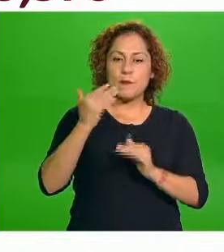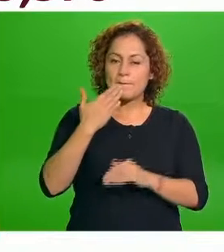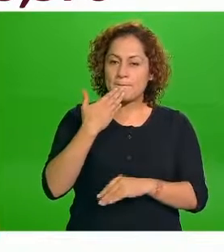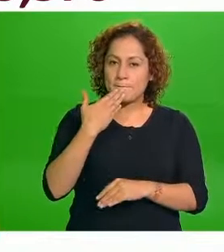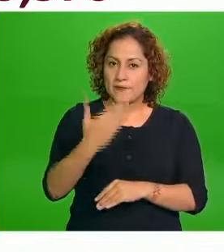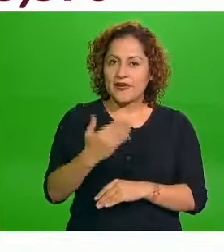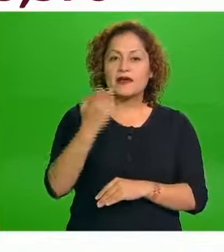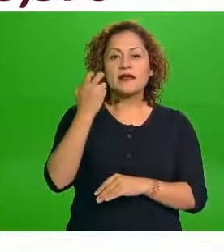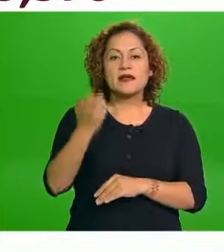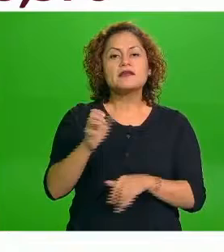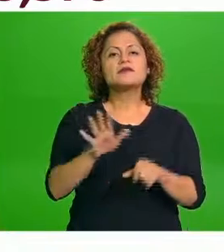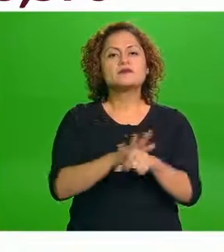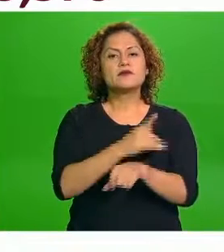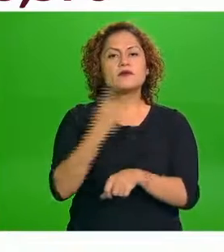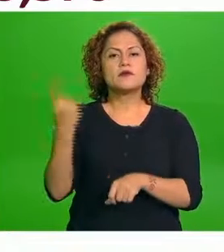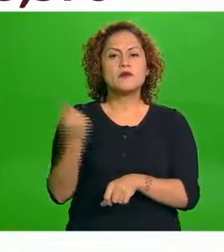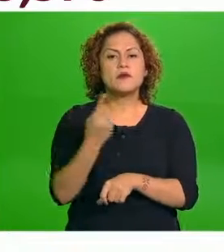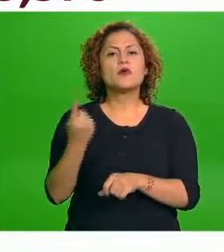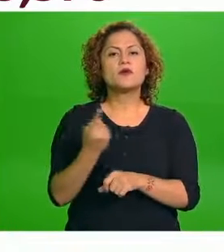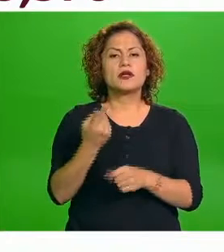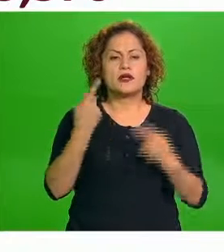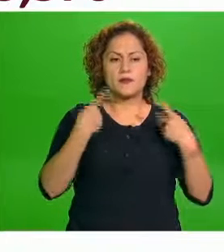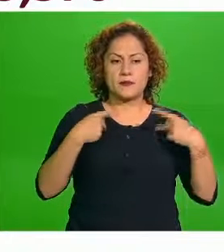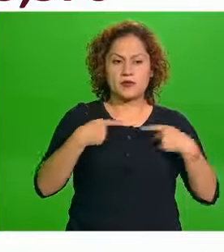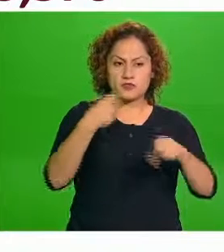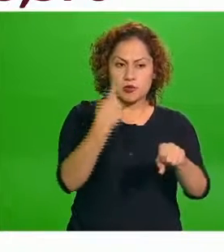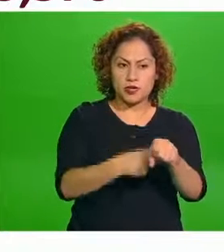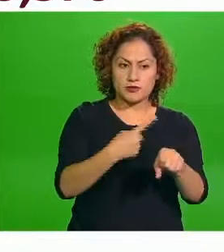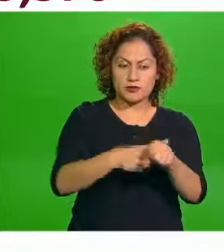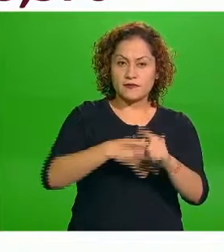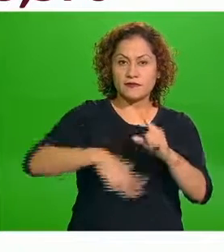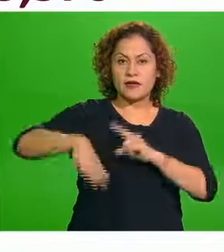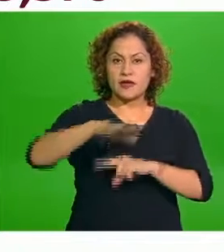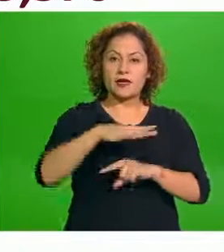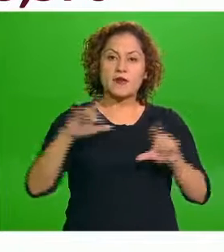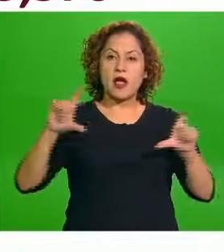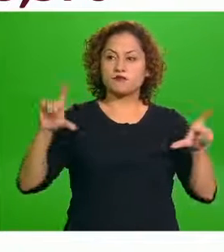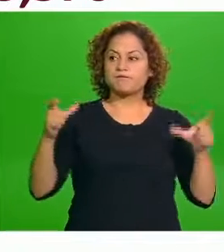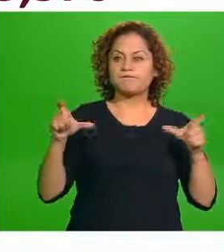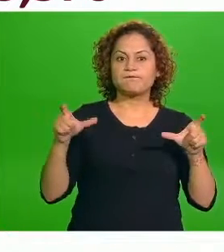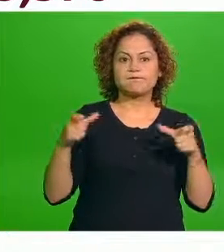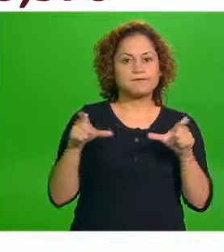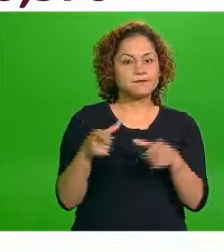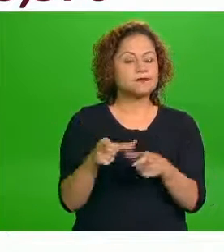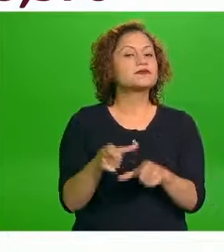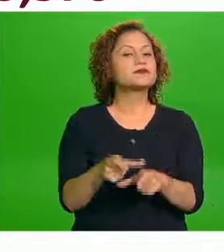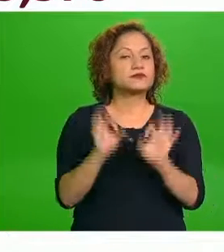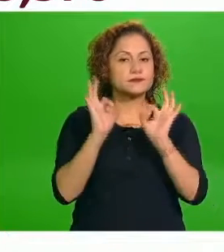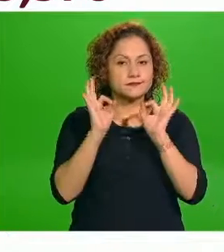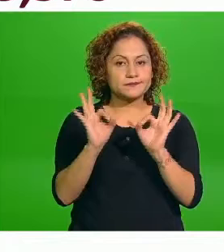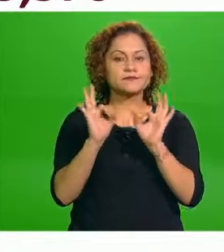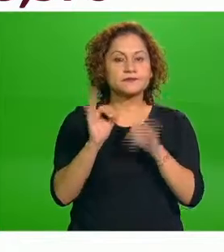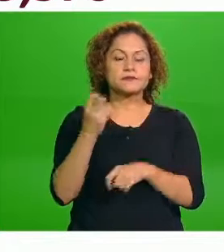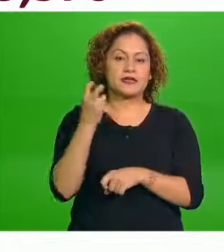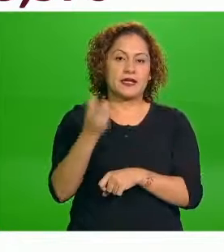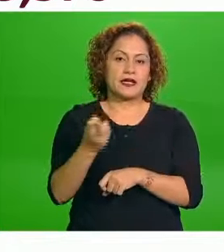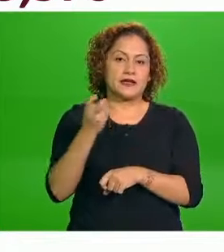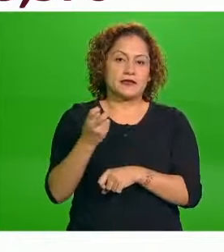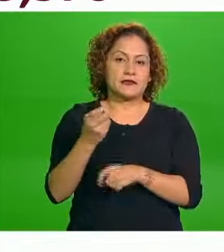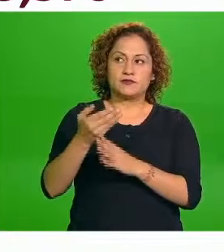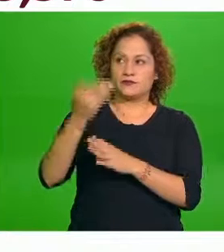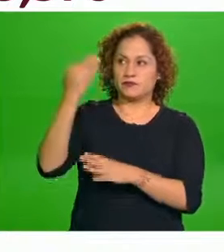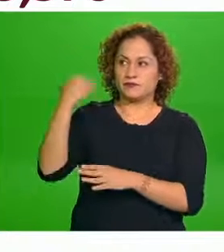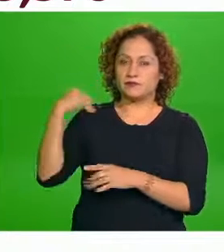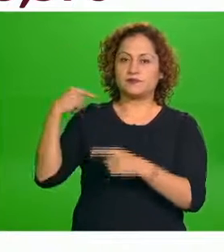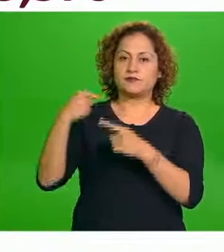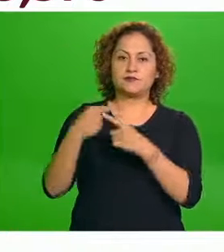ver pues porque en los casos confirmados obviamente se vienen desacelerando, hay una desaceleración en los mismos, al menos desde la